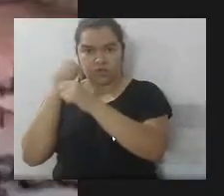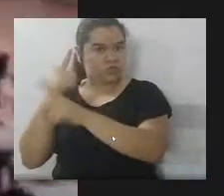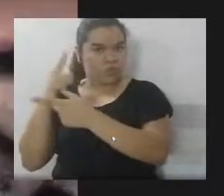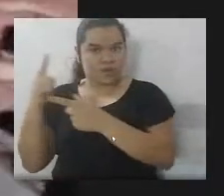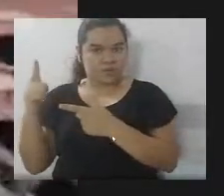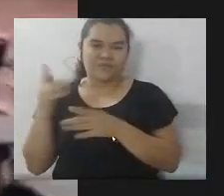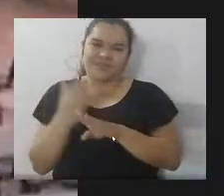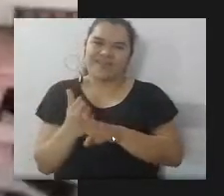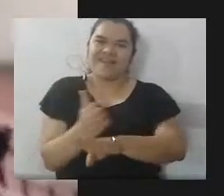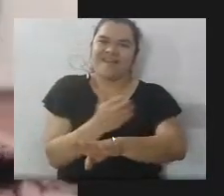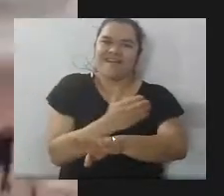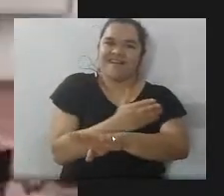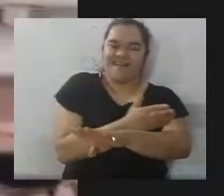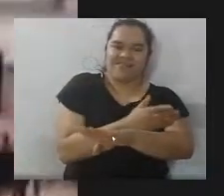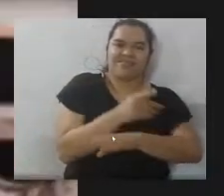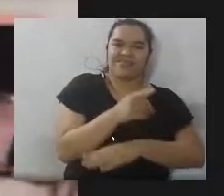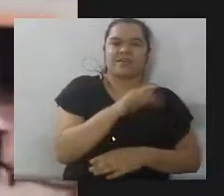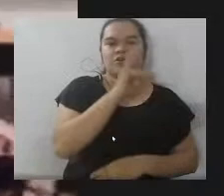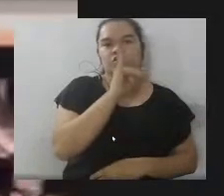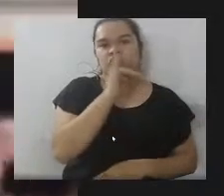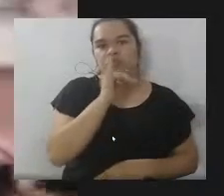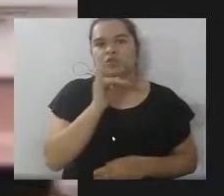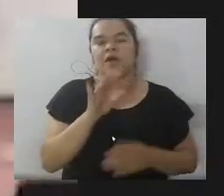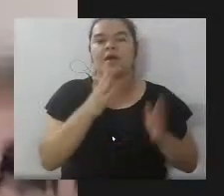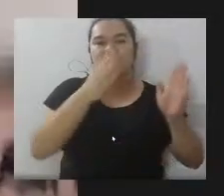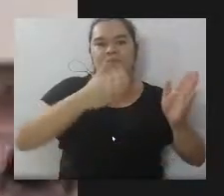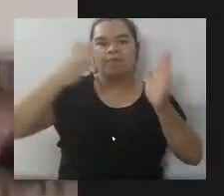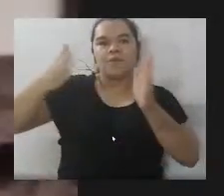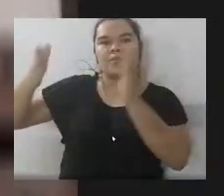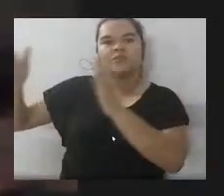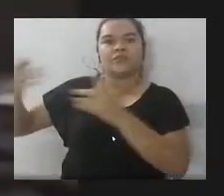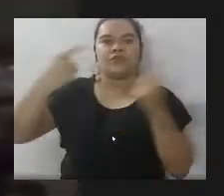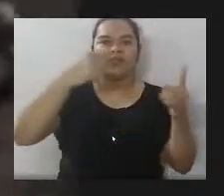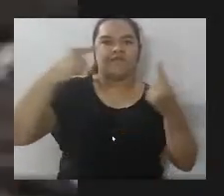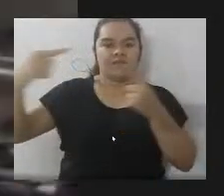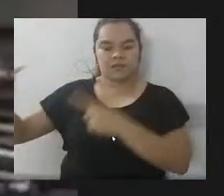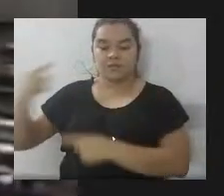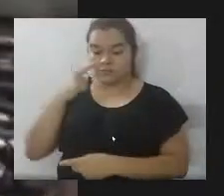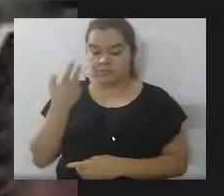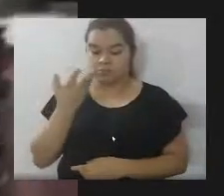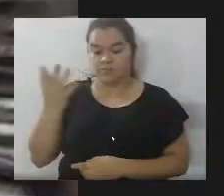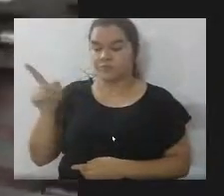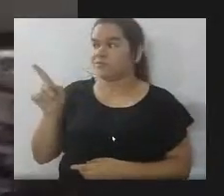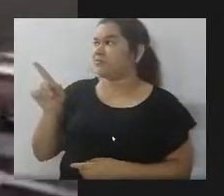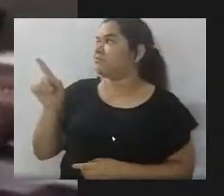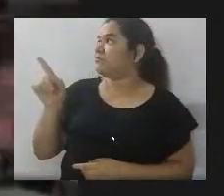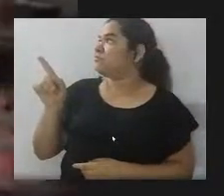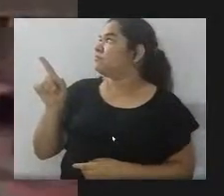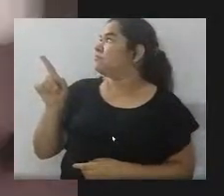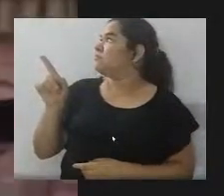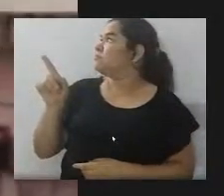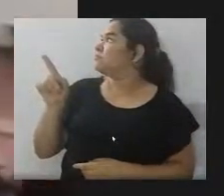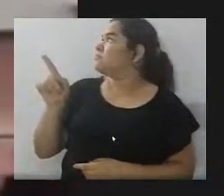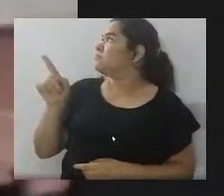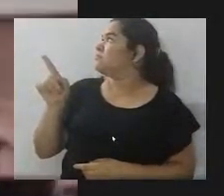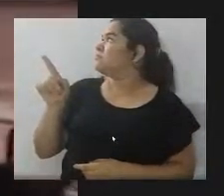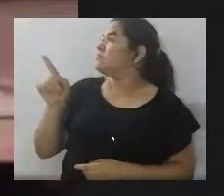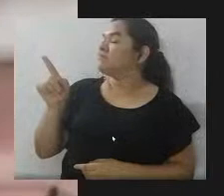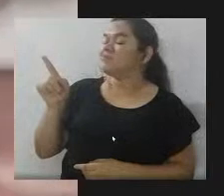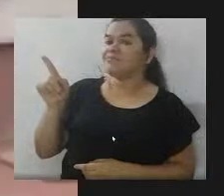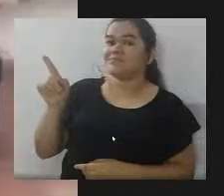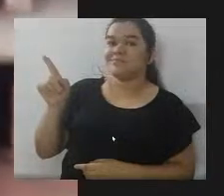bien explicó, contamos con distintos ciclos. Acá estamos entrando a un aula de nuestro